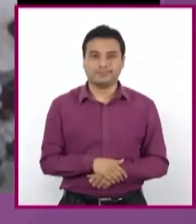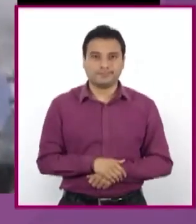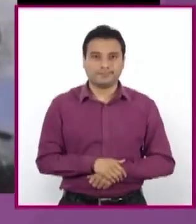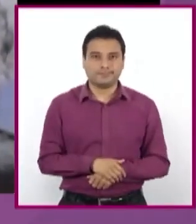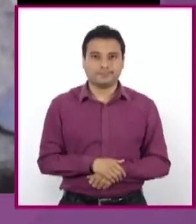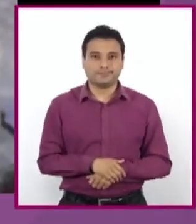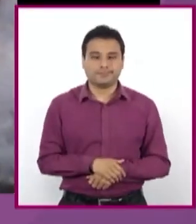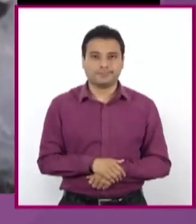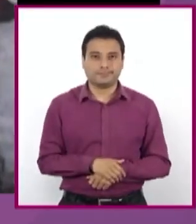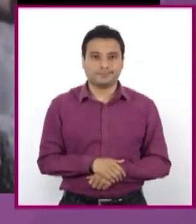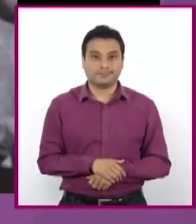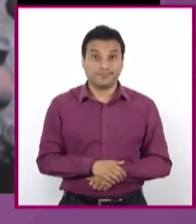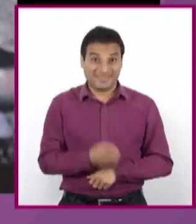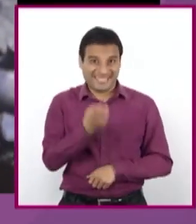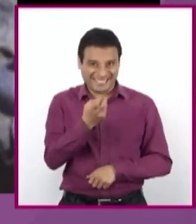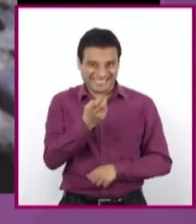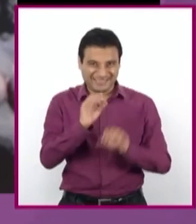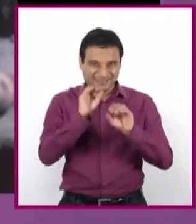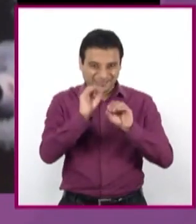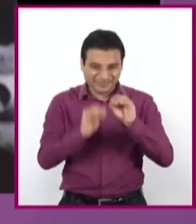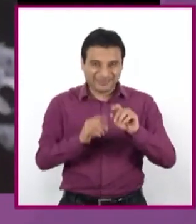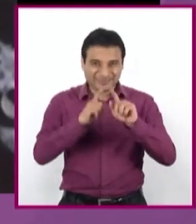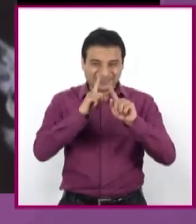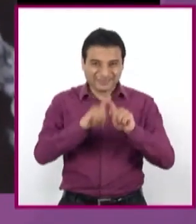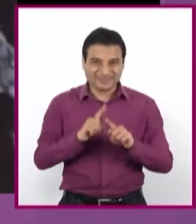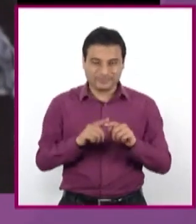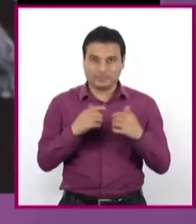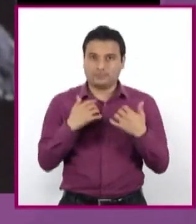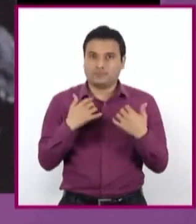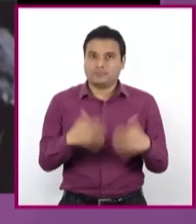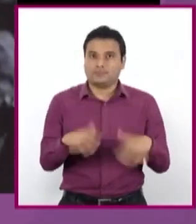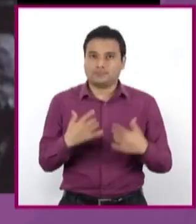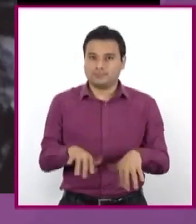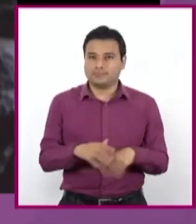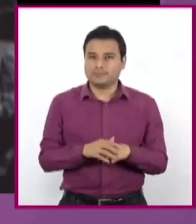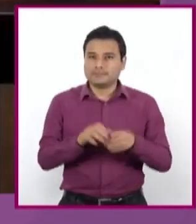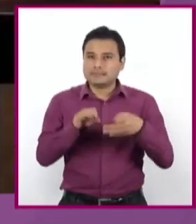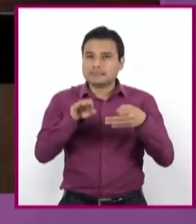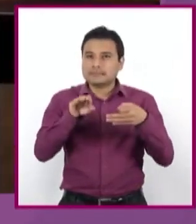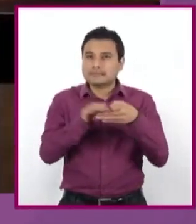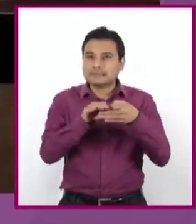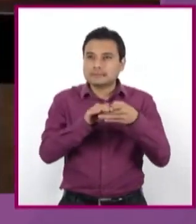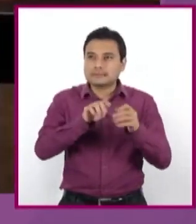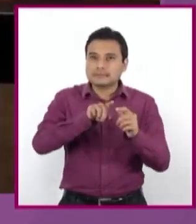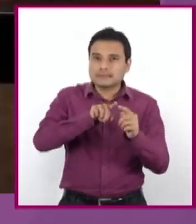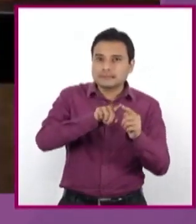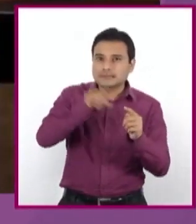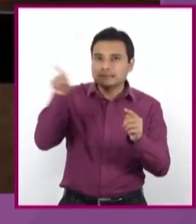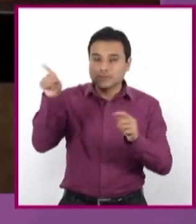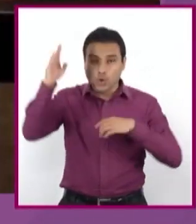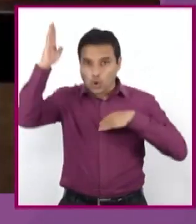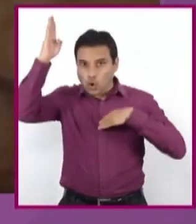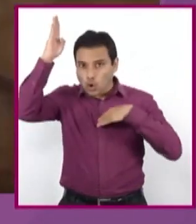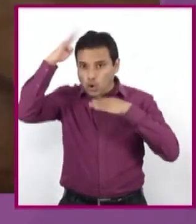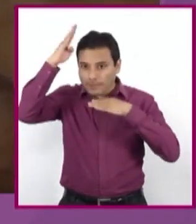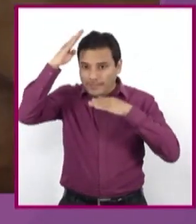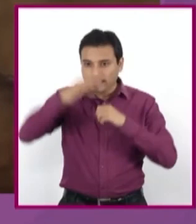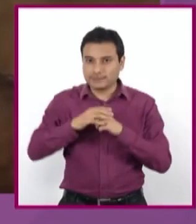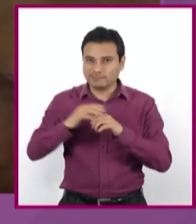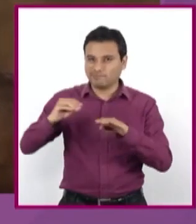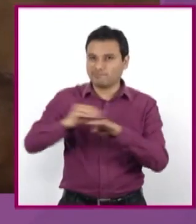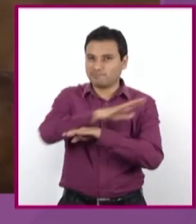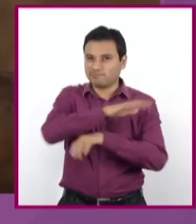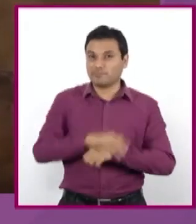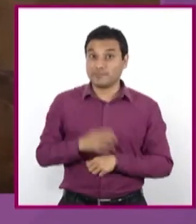Estas obras tlatilcas tienen una marcada influencia de sus vecinos de la costa del Golfo de México, los olmecas, una de las